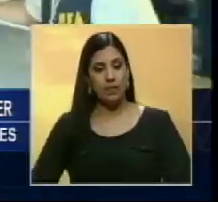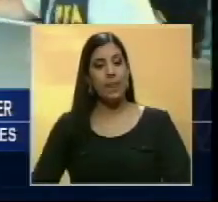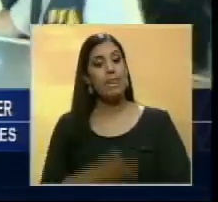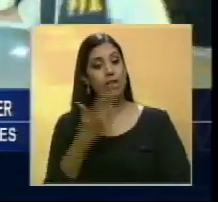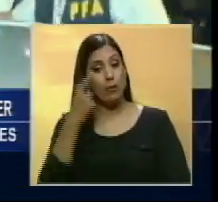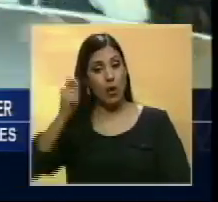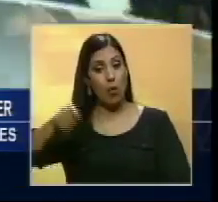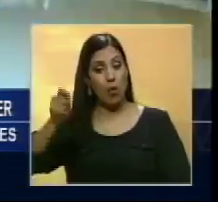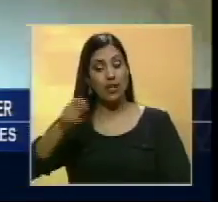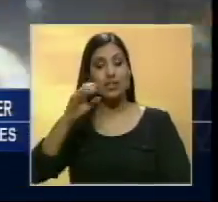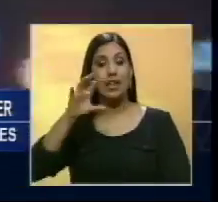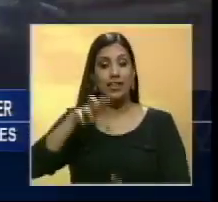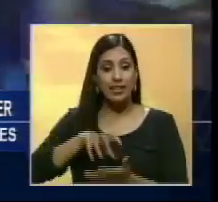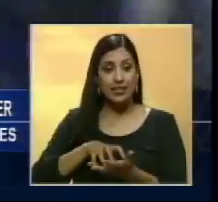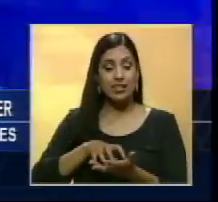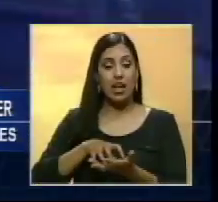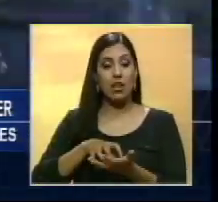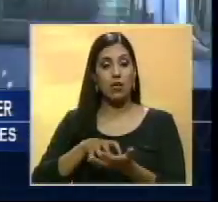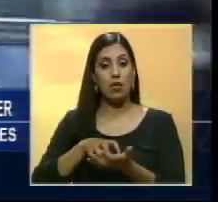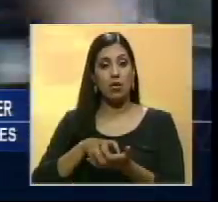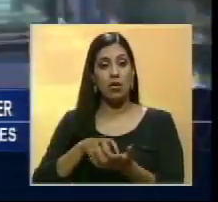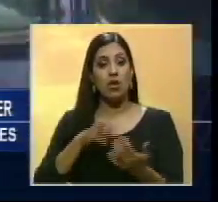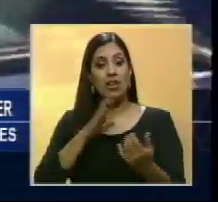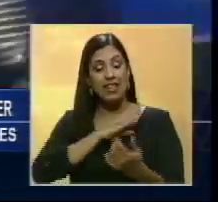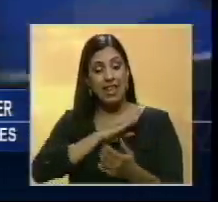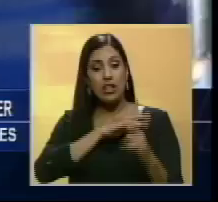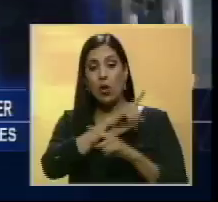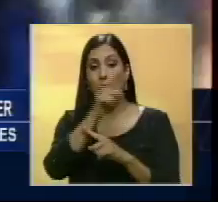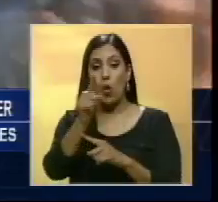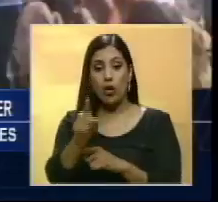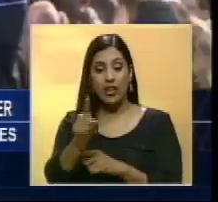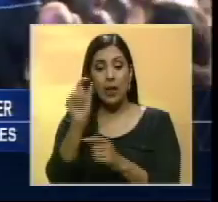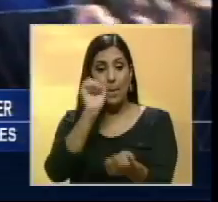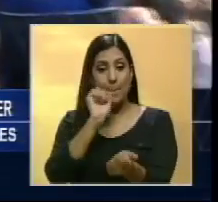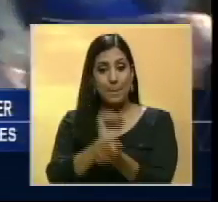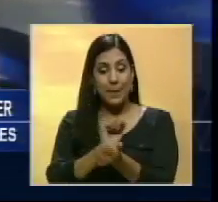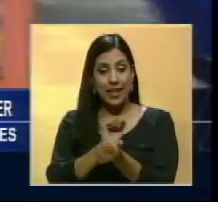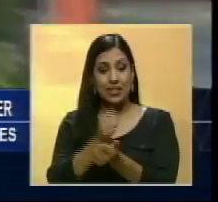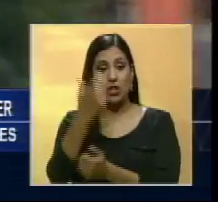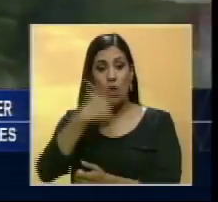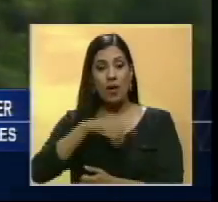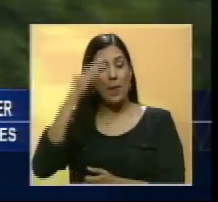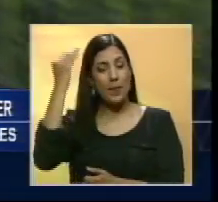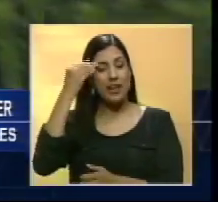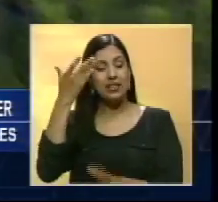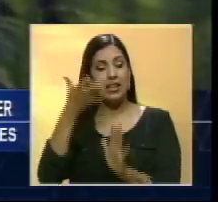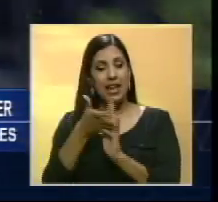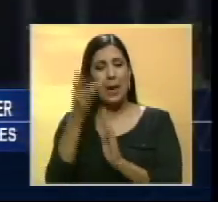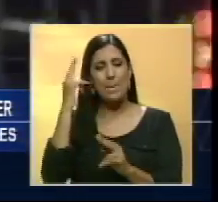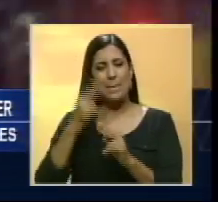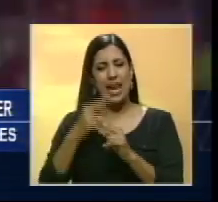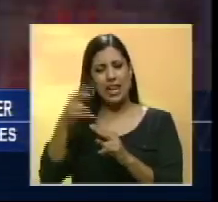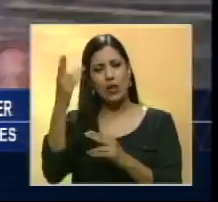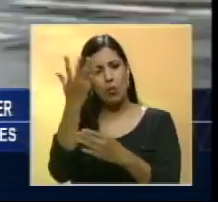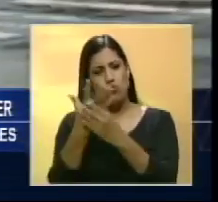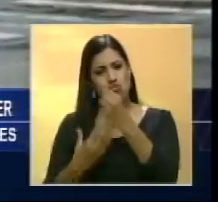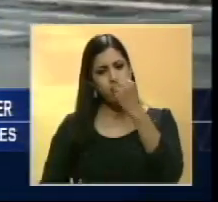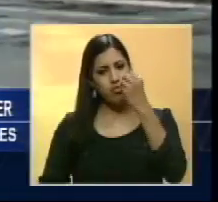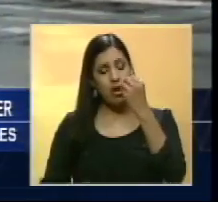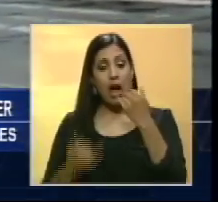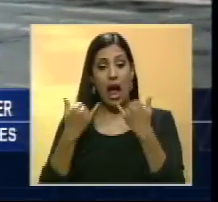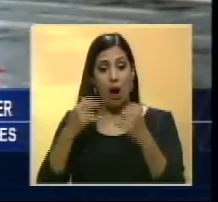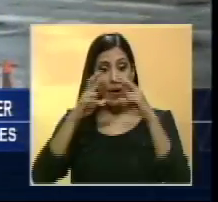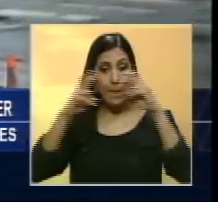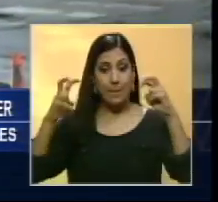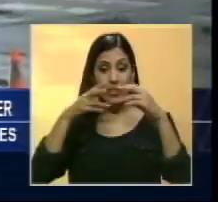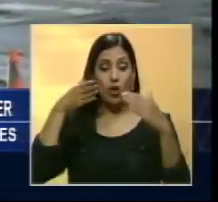El juez federal Sebastián Castanelo había ordenado la detención de Báez al considerar que había peligro de fuga. La investigación